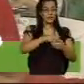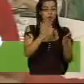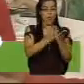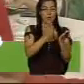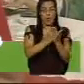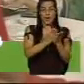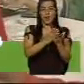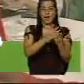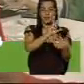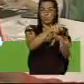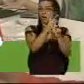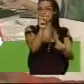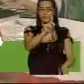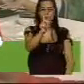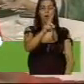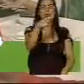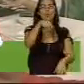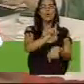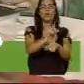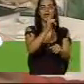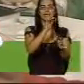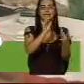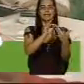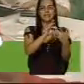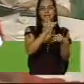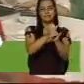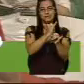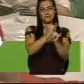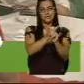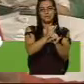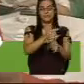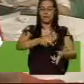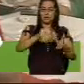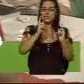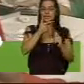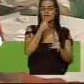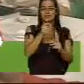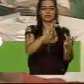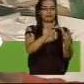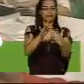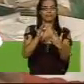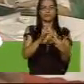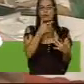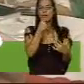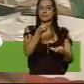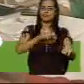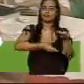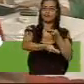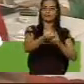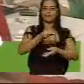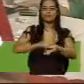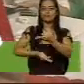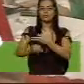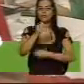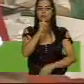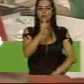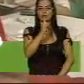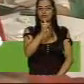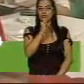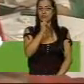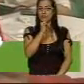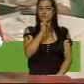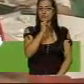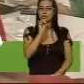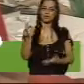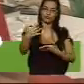de videoconferencias, sino a través de internet, porque nos permite la interconectividad, nos permite la transmisión de los datos, de la información que